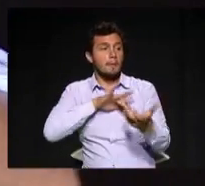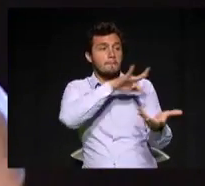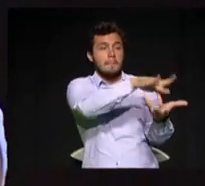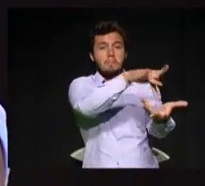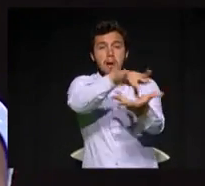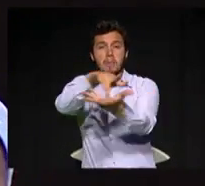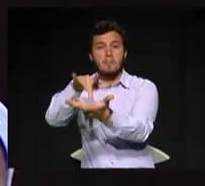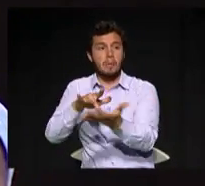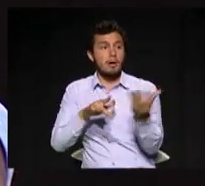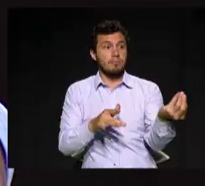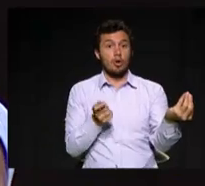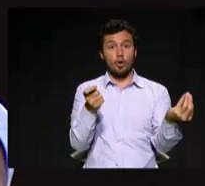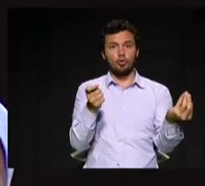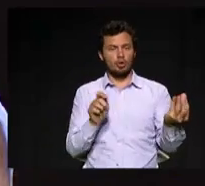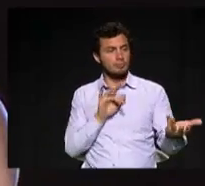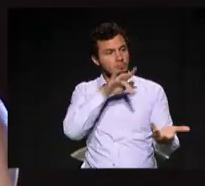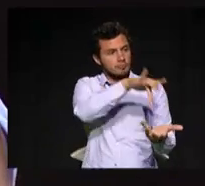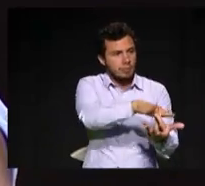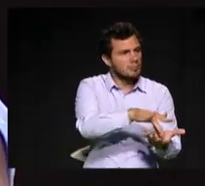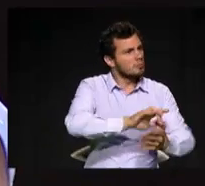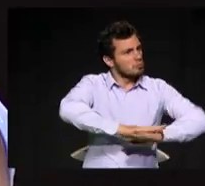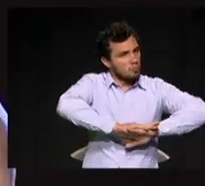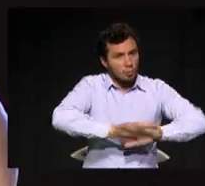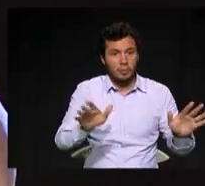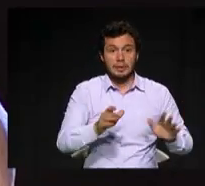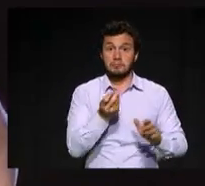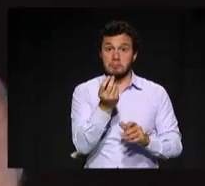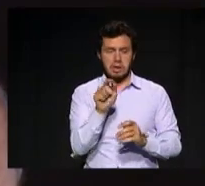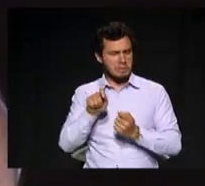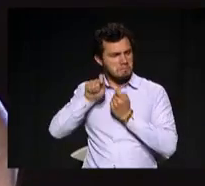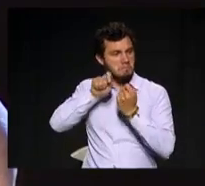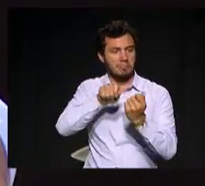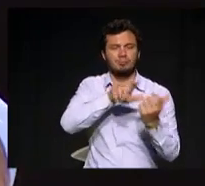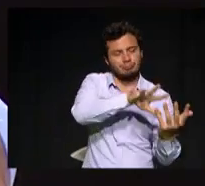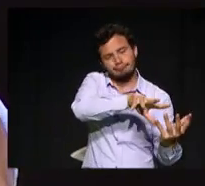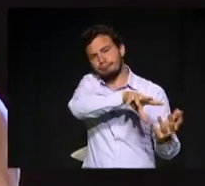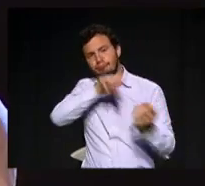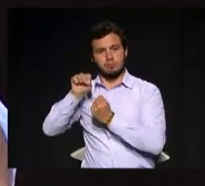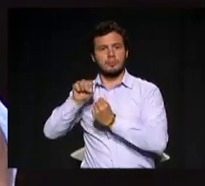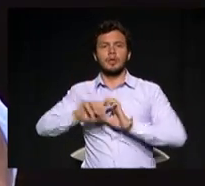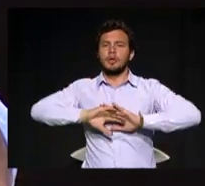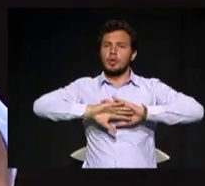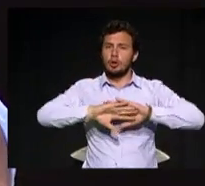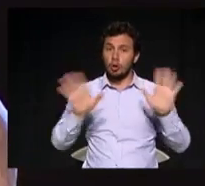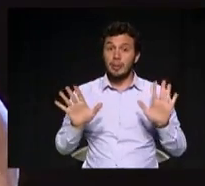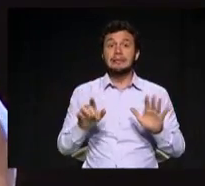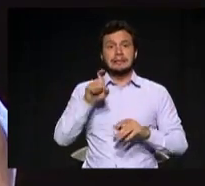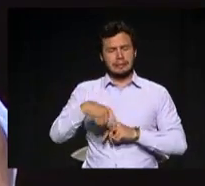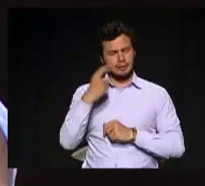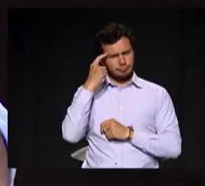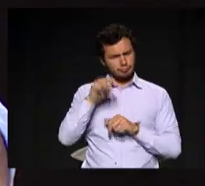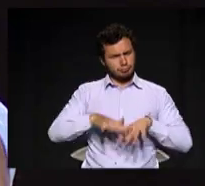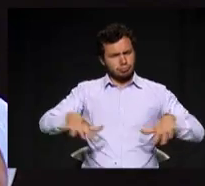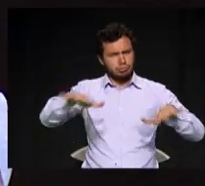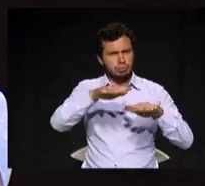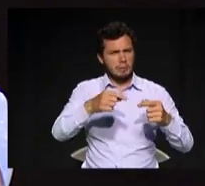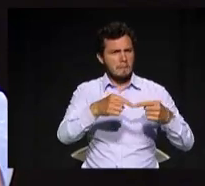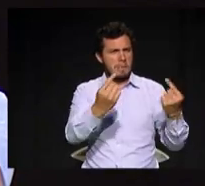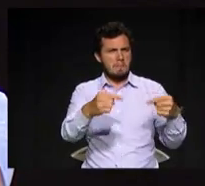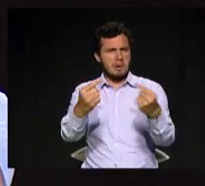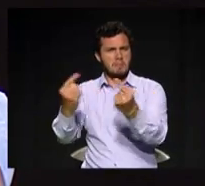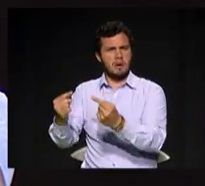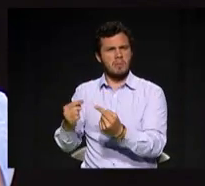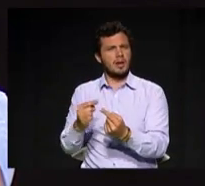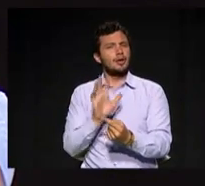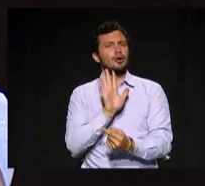y quitarle los recursos definitivamente hay que entender el conflicto para poderlo atacar conflicto económico y vamos a